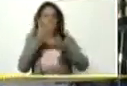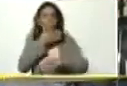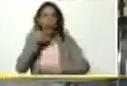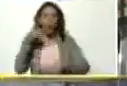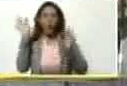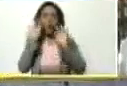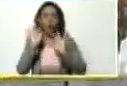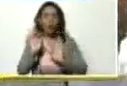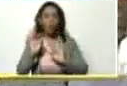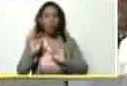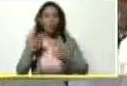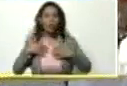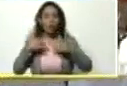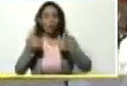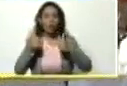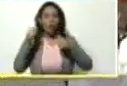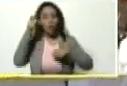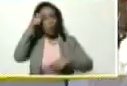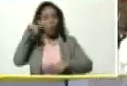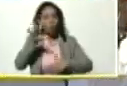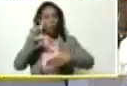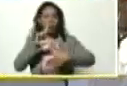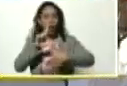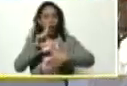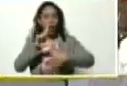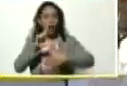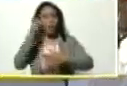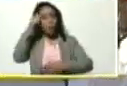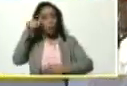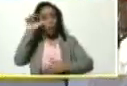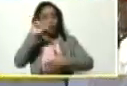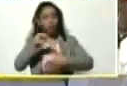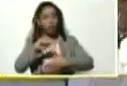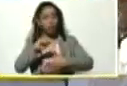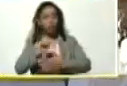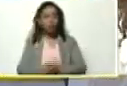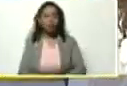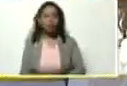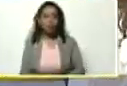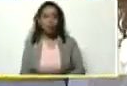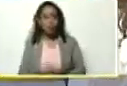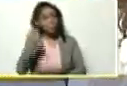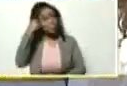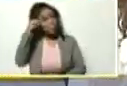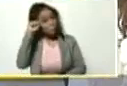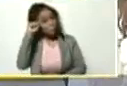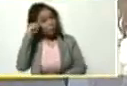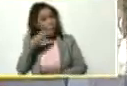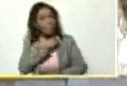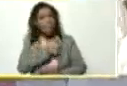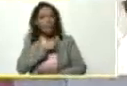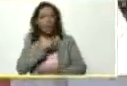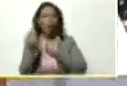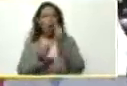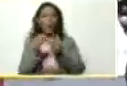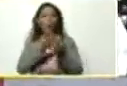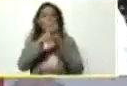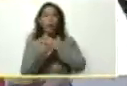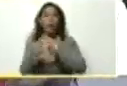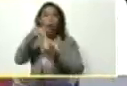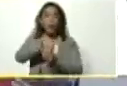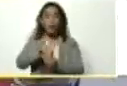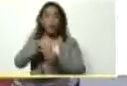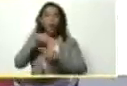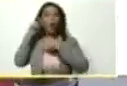pueblos latinoamericanos y caribeños y de los pueblos del sur. Recordemos que misiones como la misión Barrio Adentro